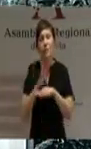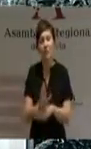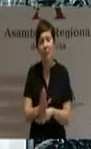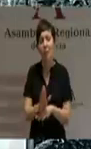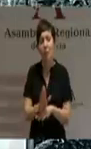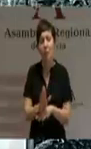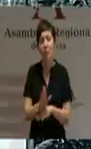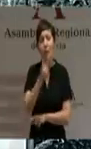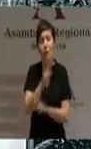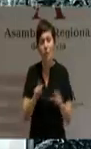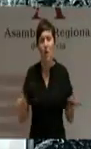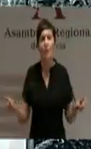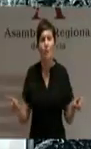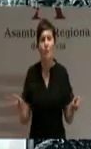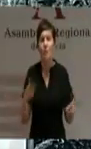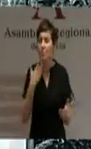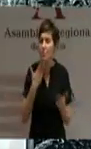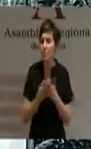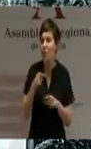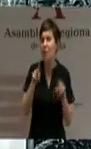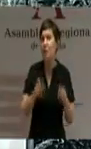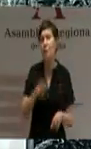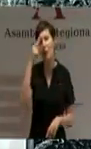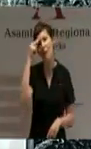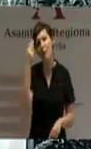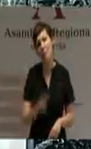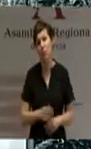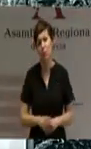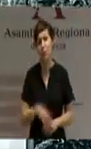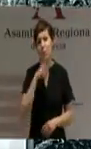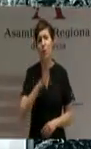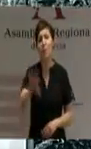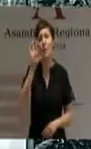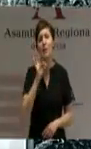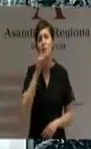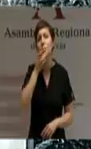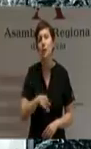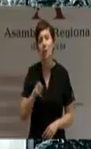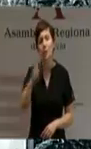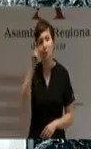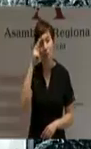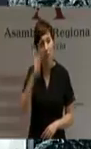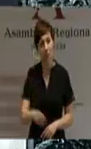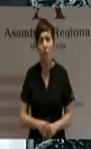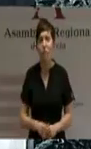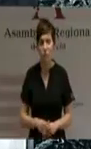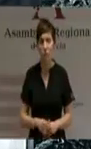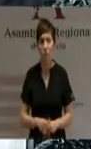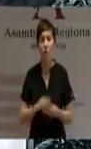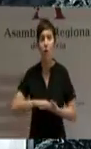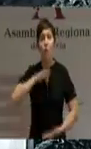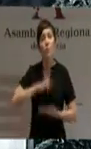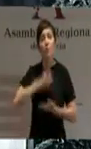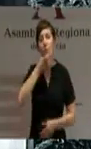respeto. Un respeto también a quien tiene que decidir estos asuntos. La competencia del Poder